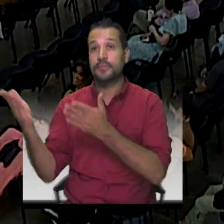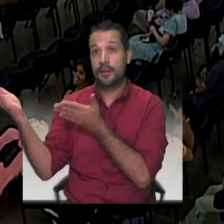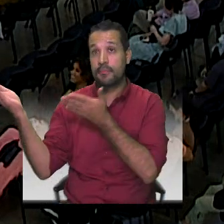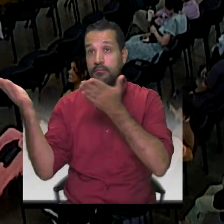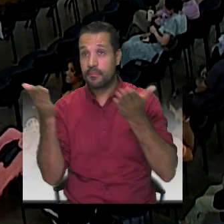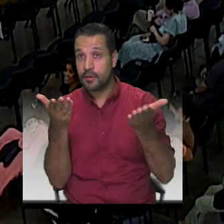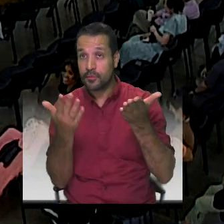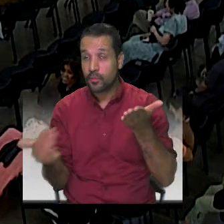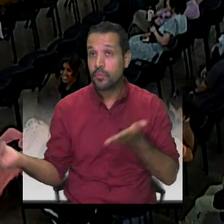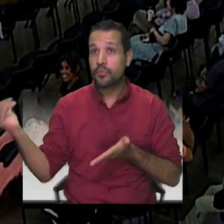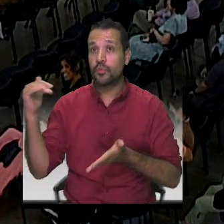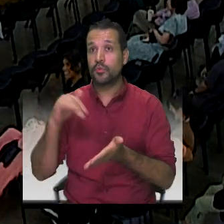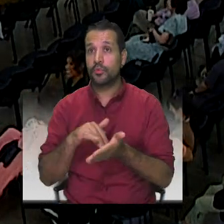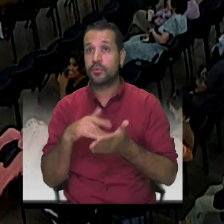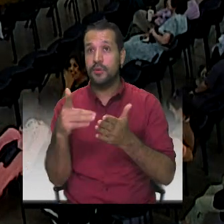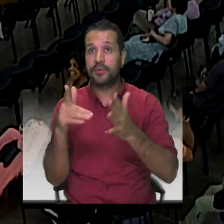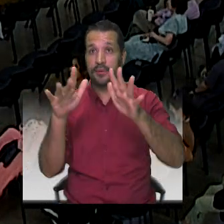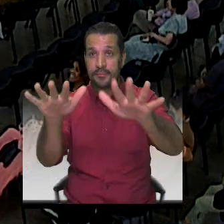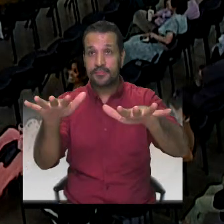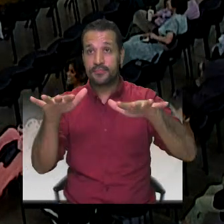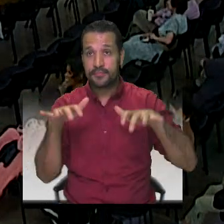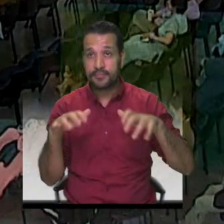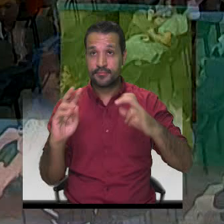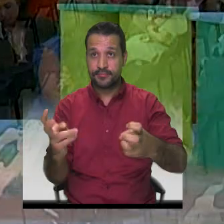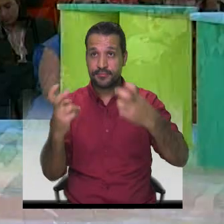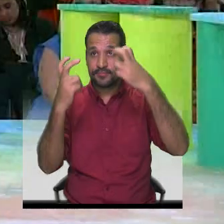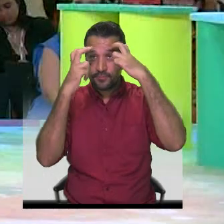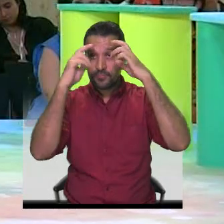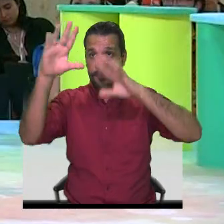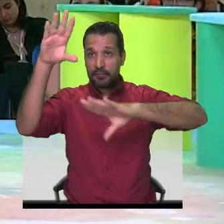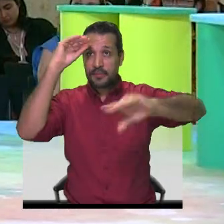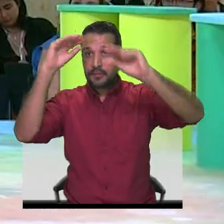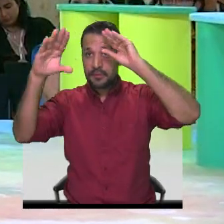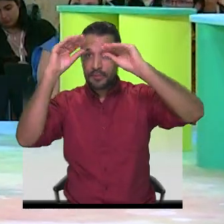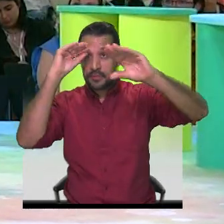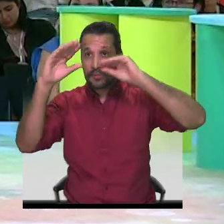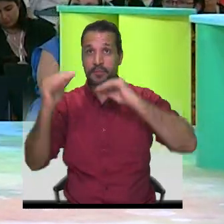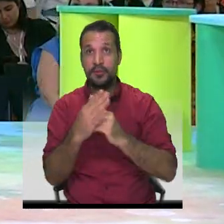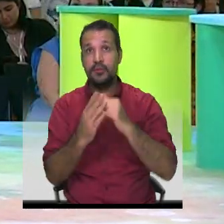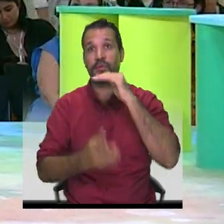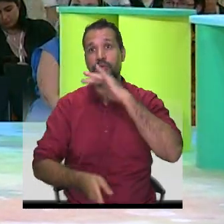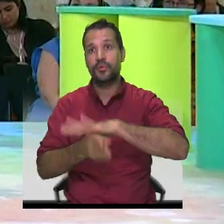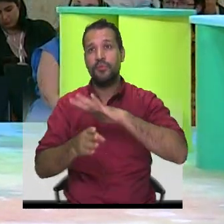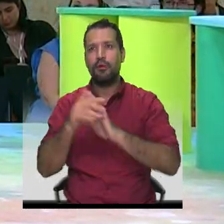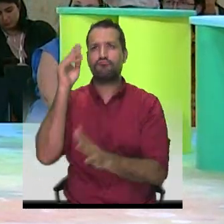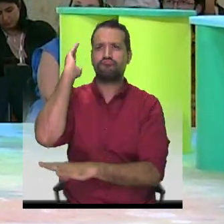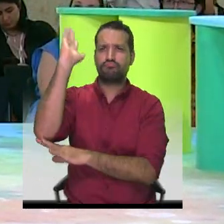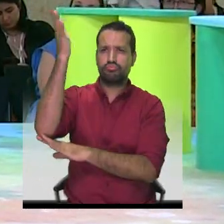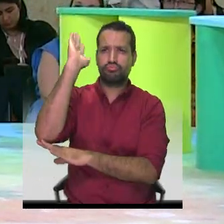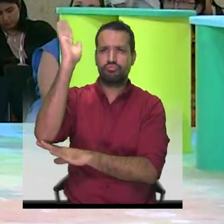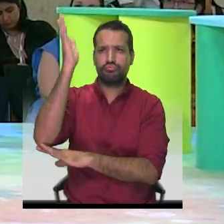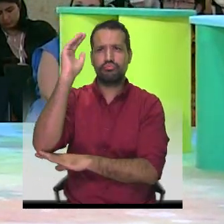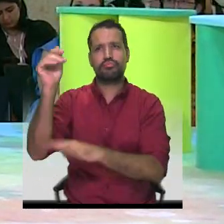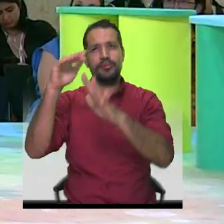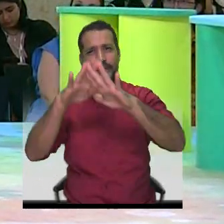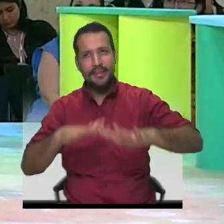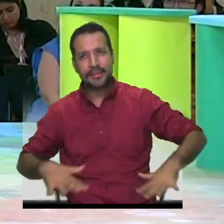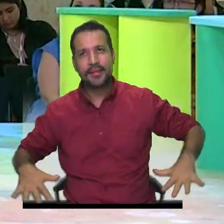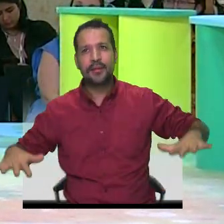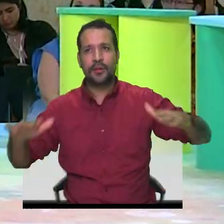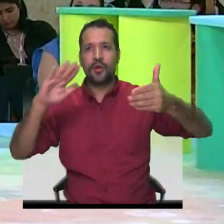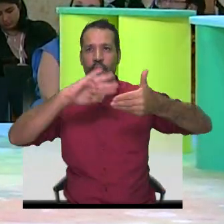Bienvenidos nuevamente a este espacio de aprendizaje. Continuamos con nuestra conferencia Territorio,